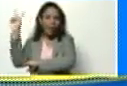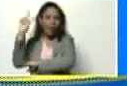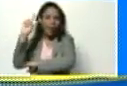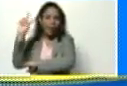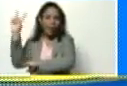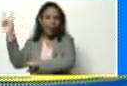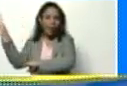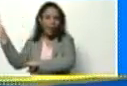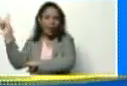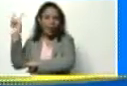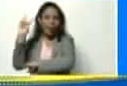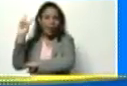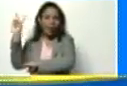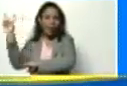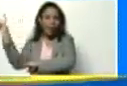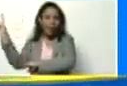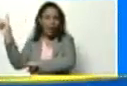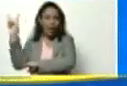Venezuela.